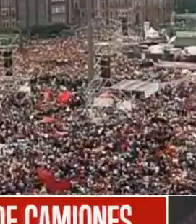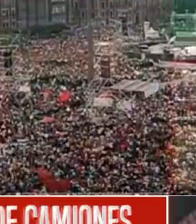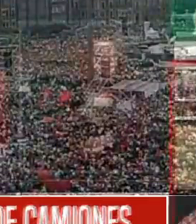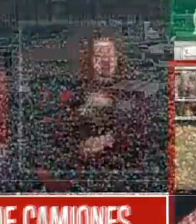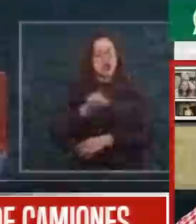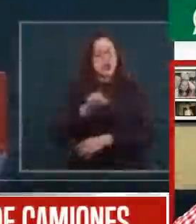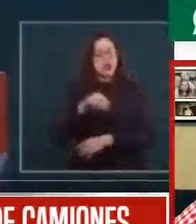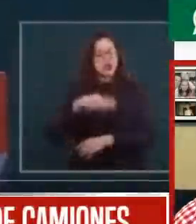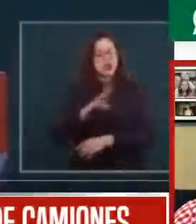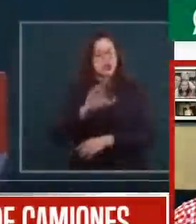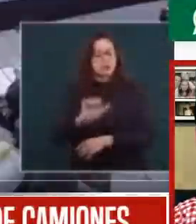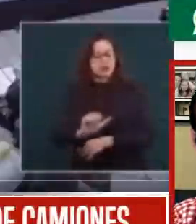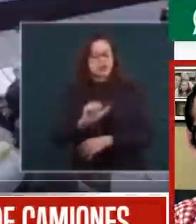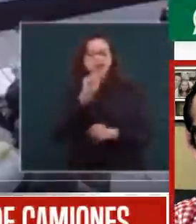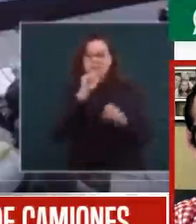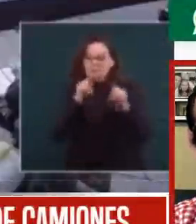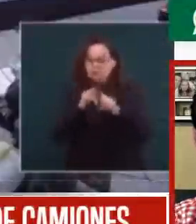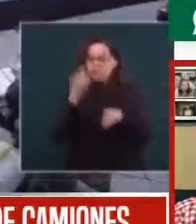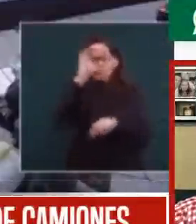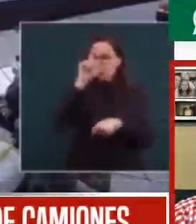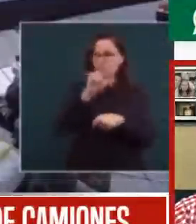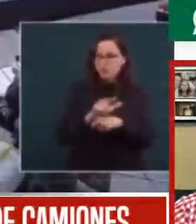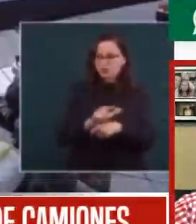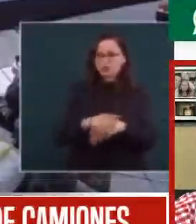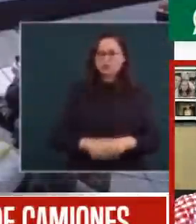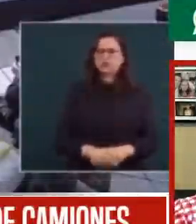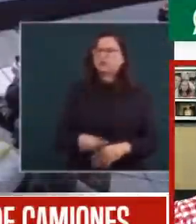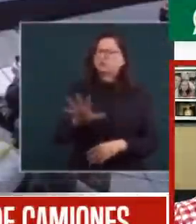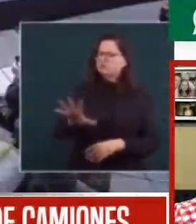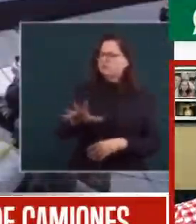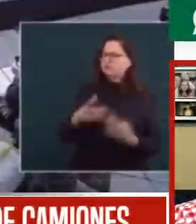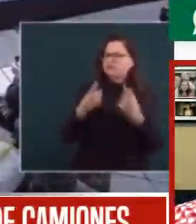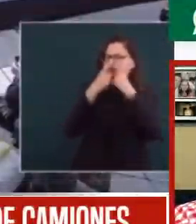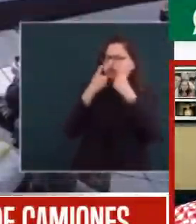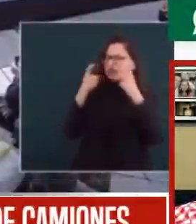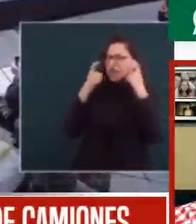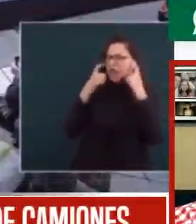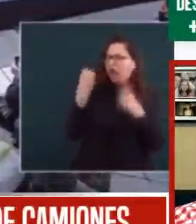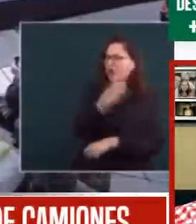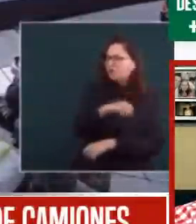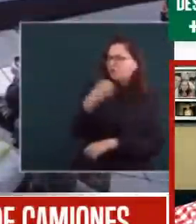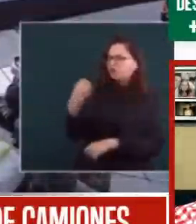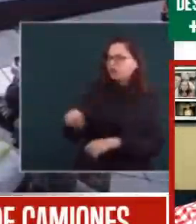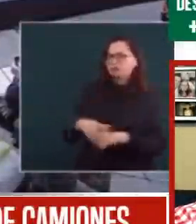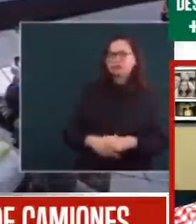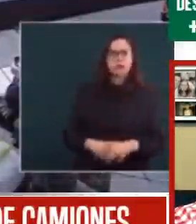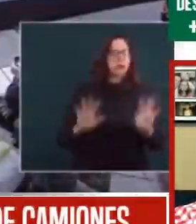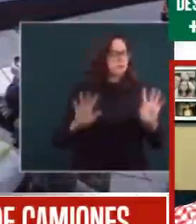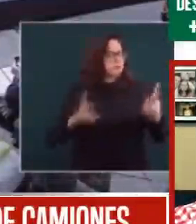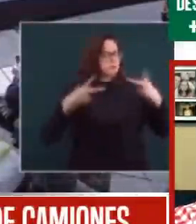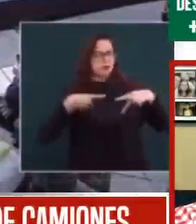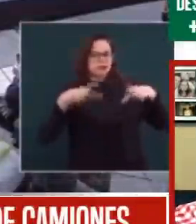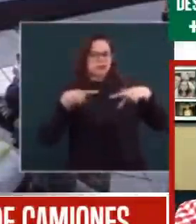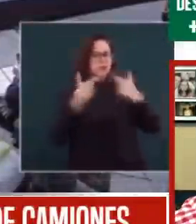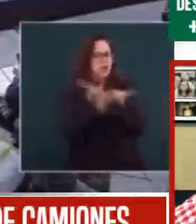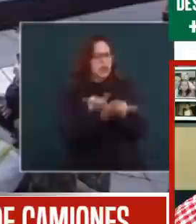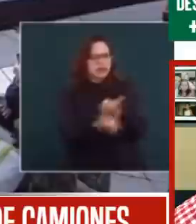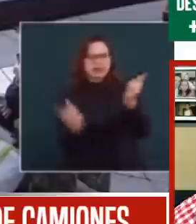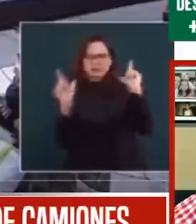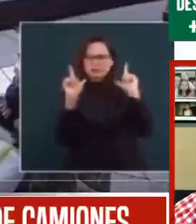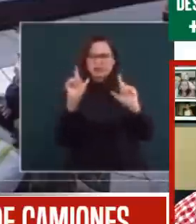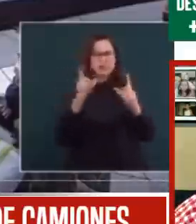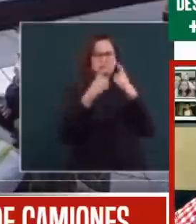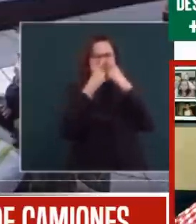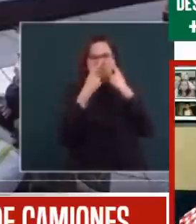vamos a escuchar entonces no se exigirá el uso del cubrebocas por ejemplo cuando yo quiera llevar cubrebocas éste